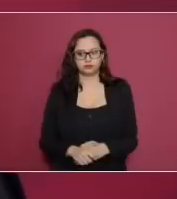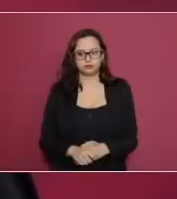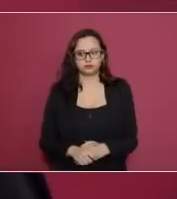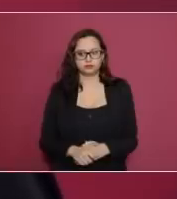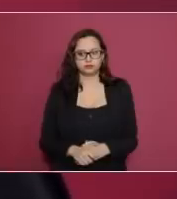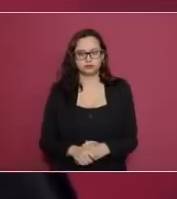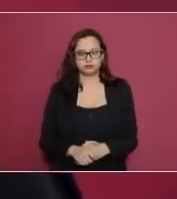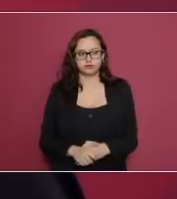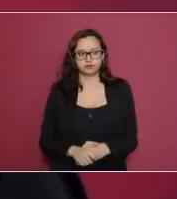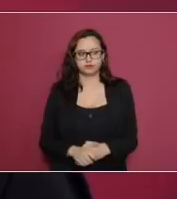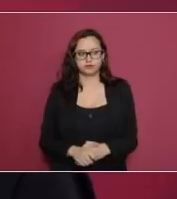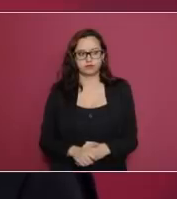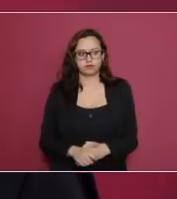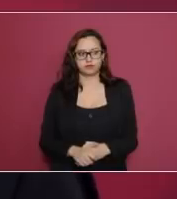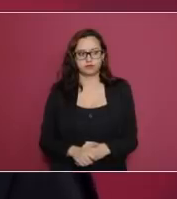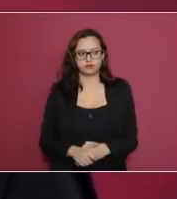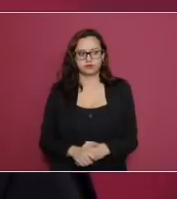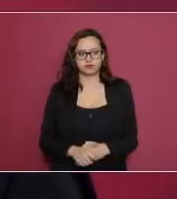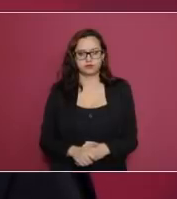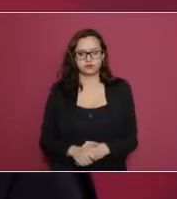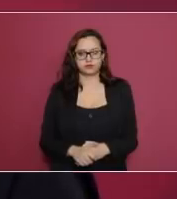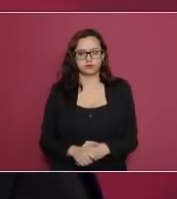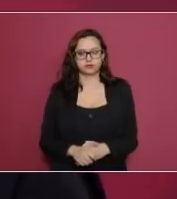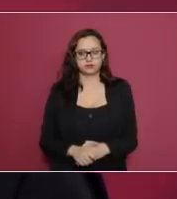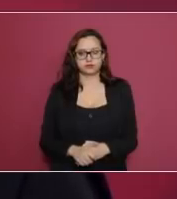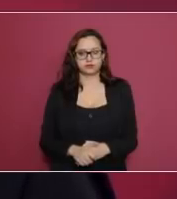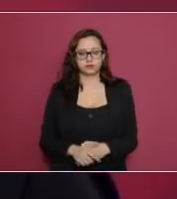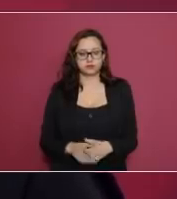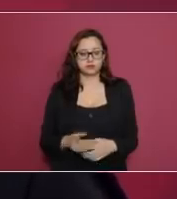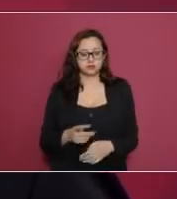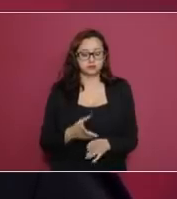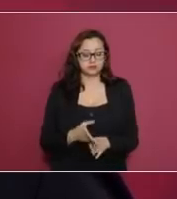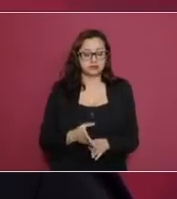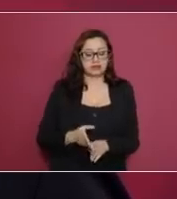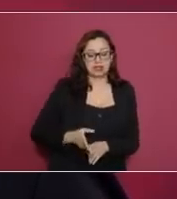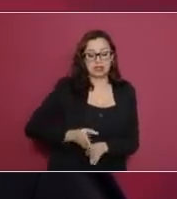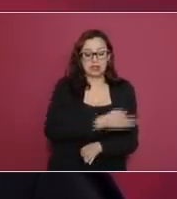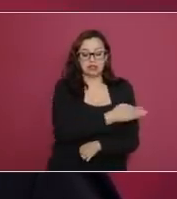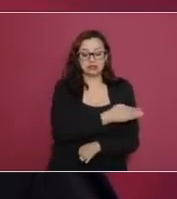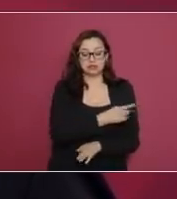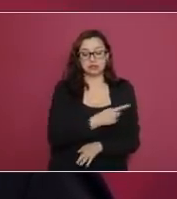Para ellos la educación gratuita,